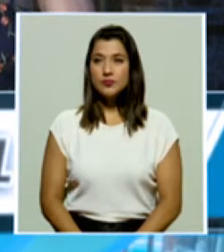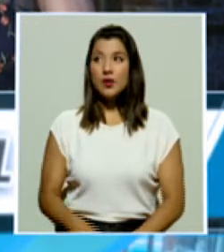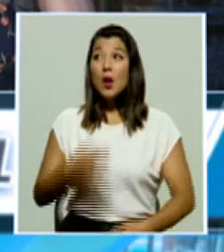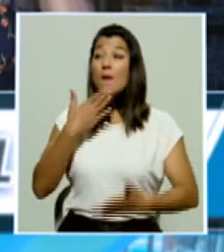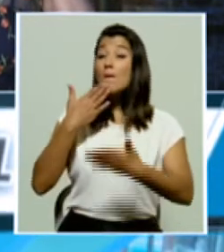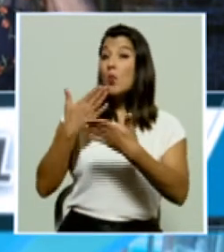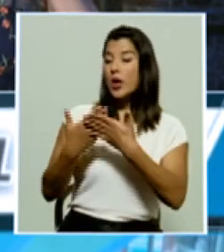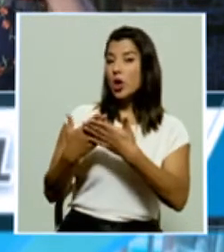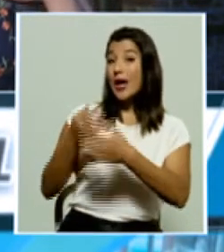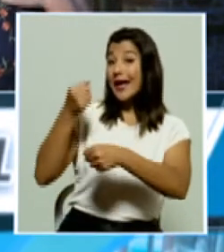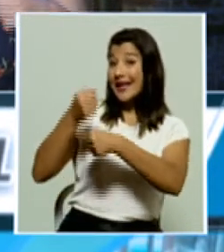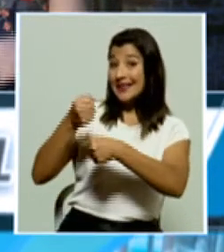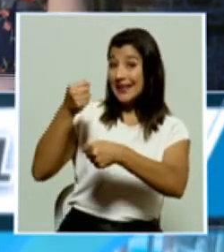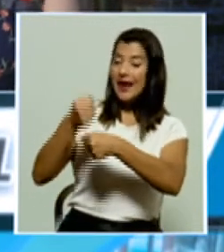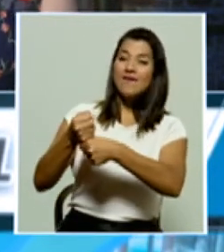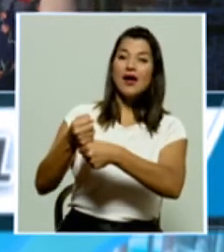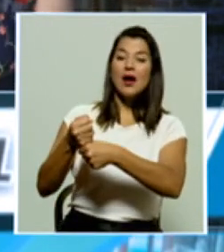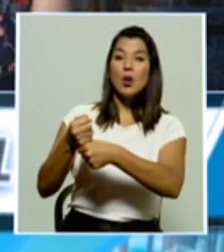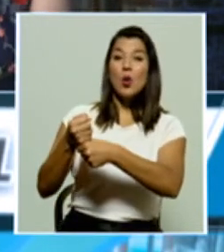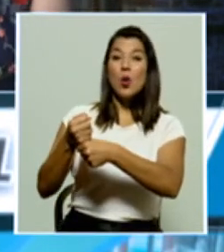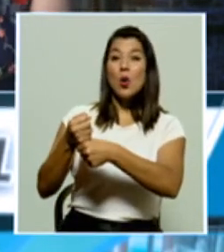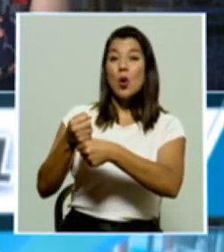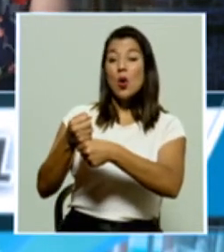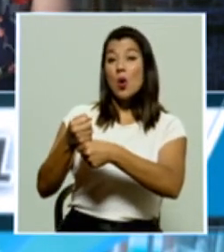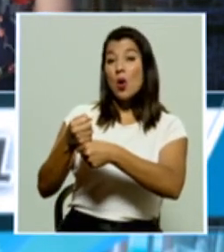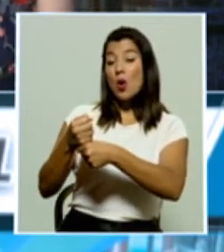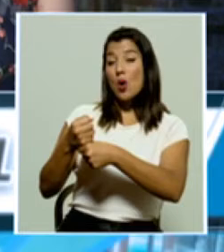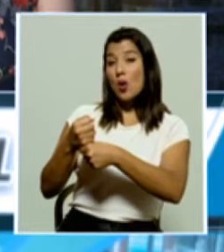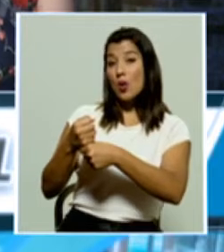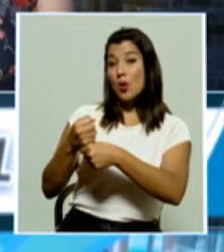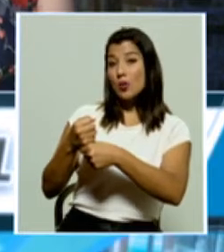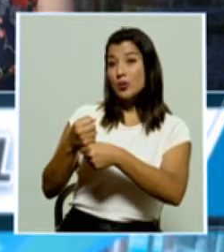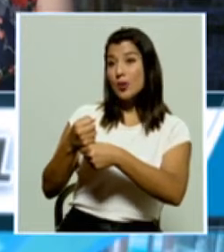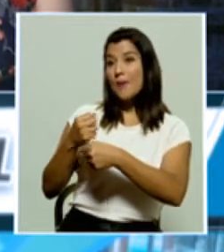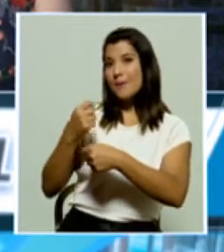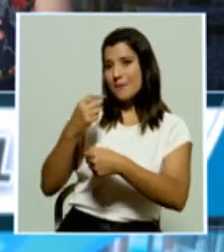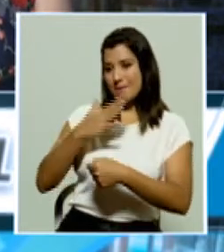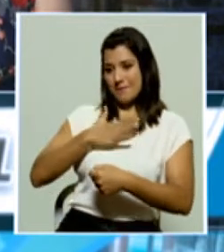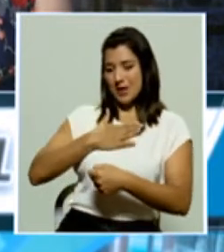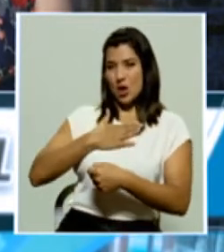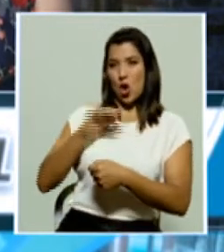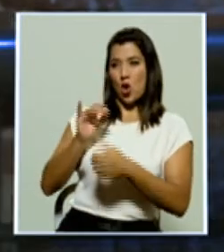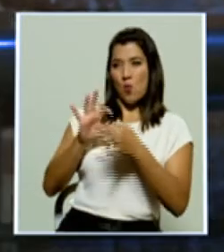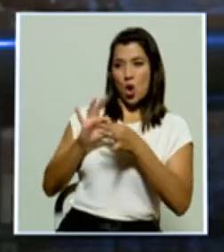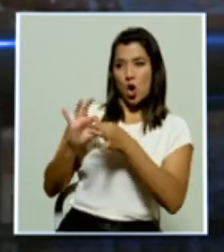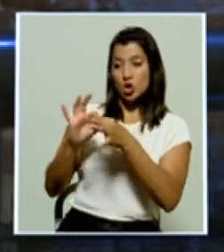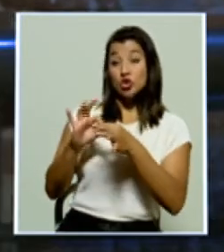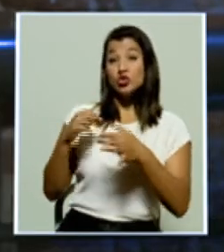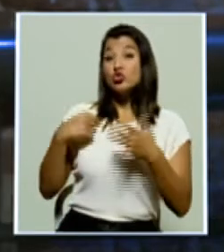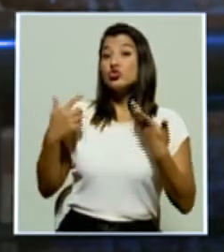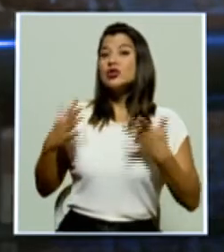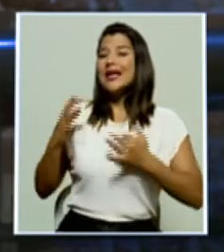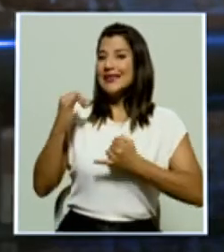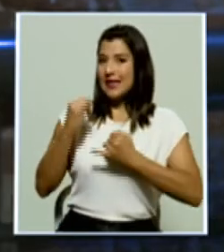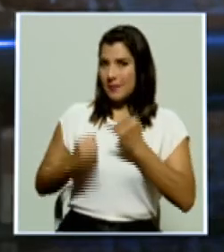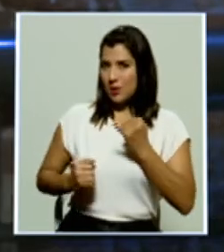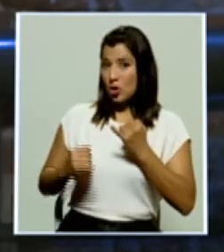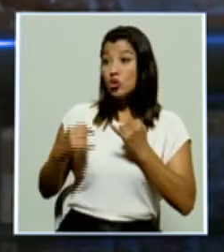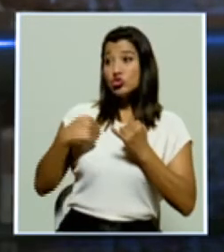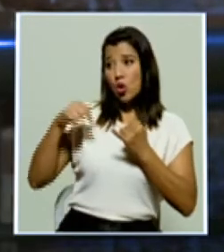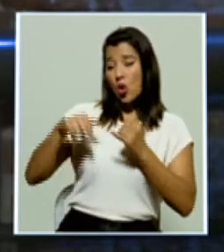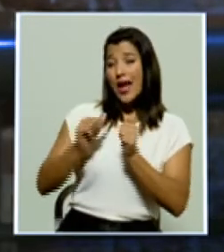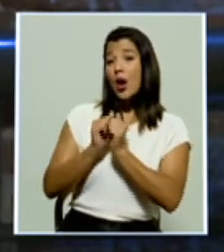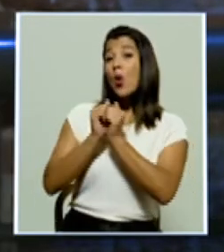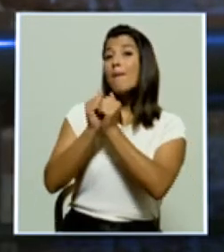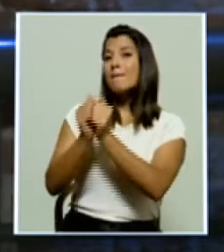Bueno, el trabajo, por lo menos de parte de la facilitación, llega hasta aquí. Hoy hemos acompañado este momento de entrega de los acuerdos